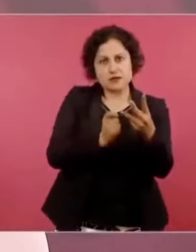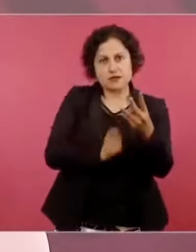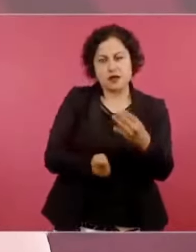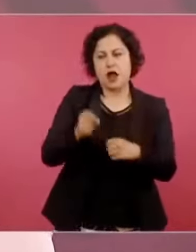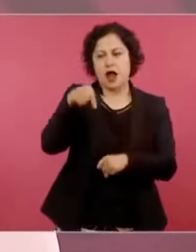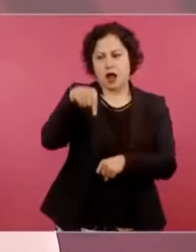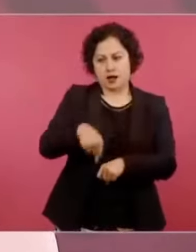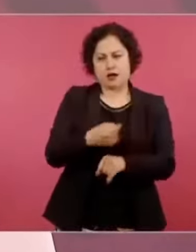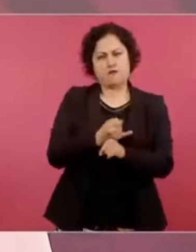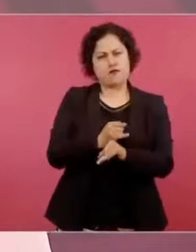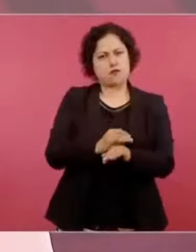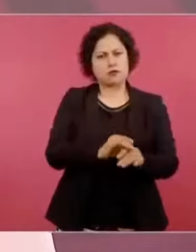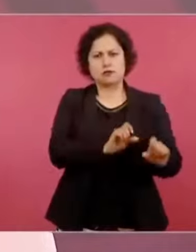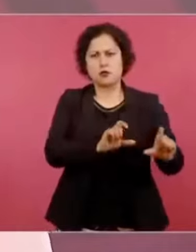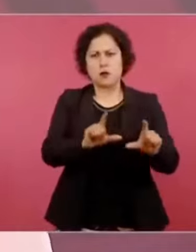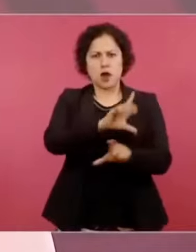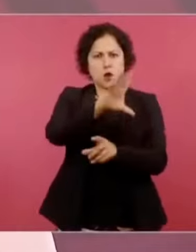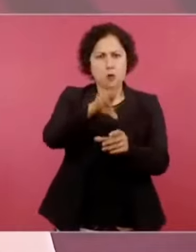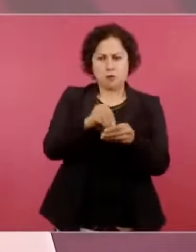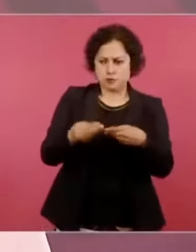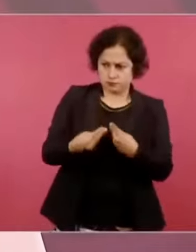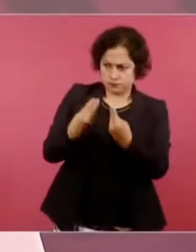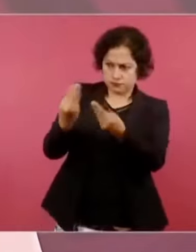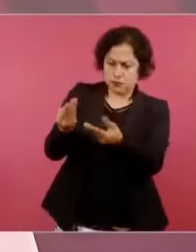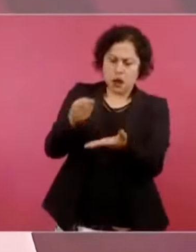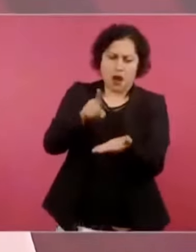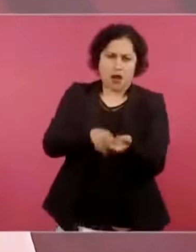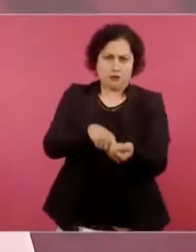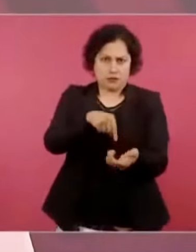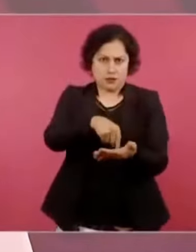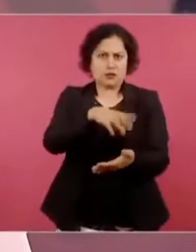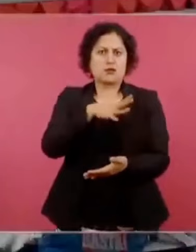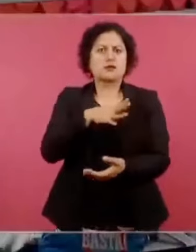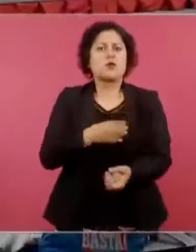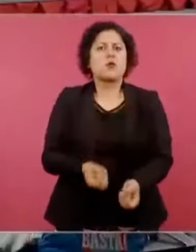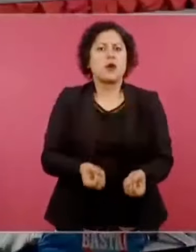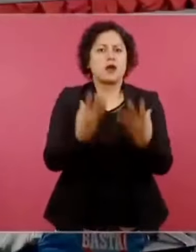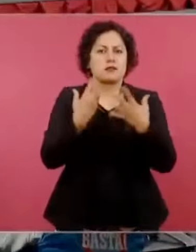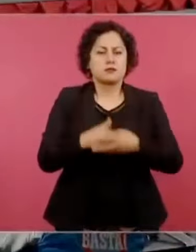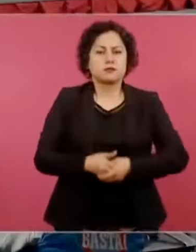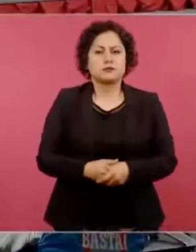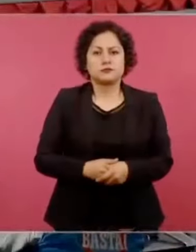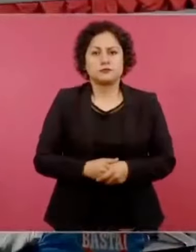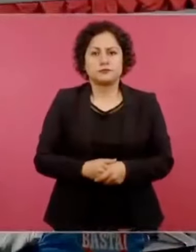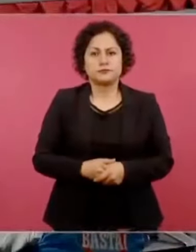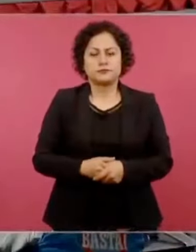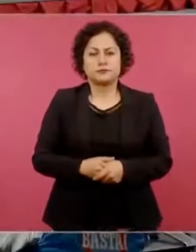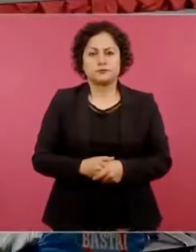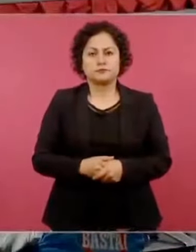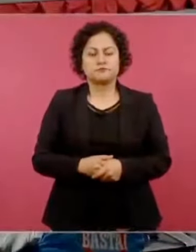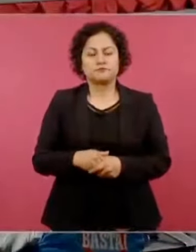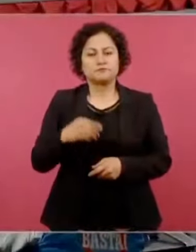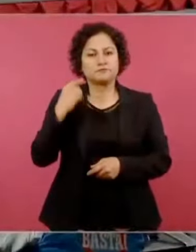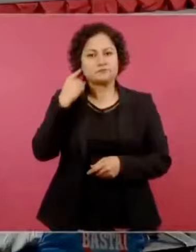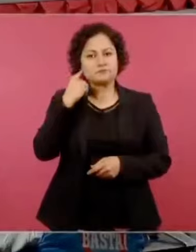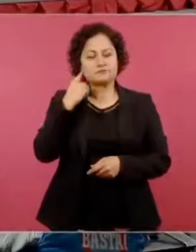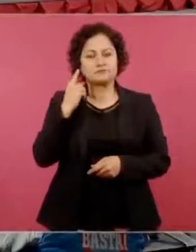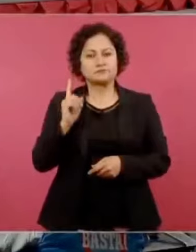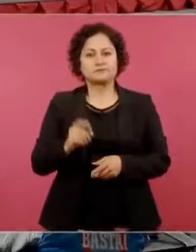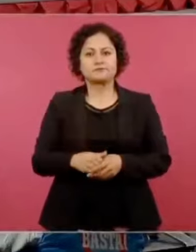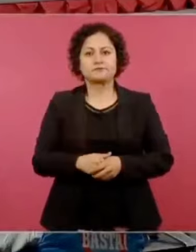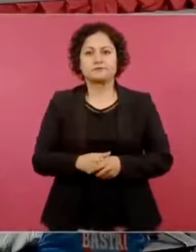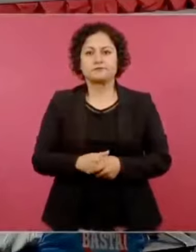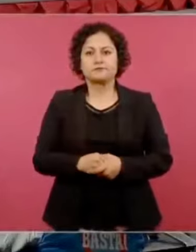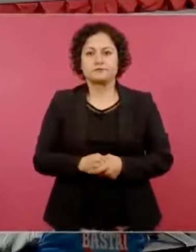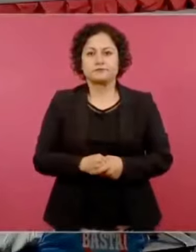la presentación y ahí vienen cuántos son de cada uno. ¿Se va a defender como platicábamos hace una semana con la